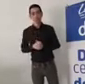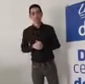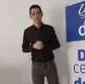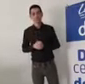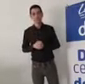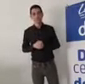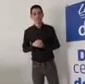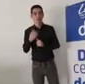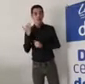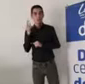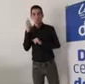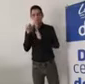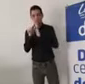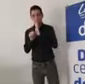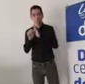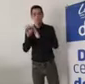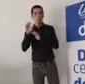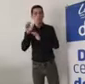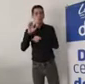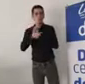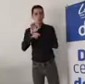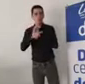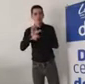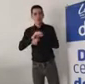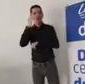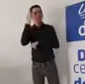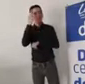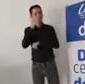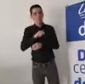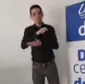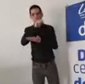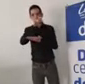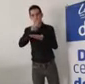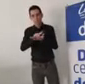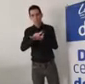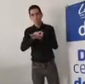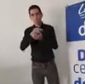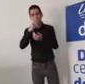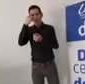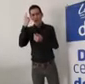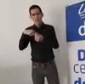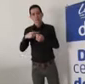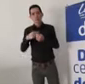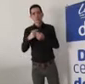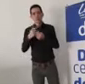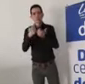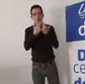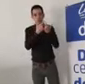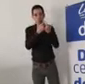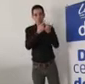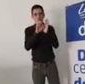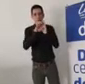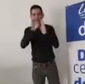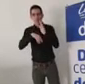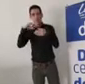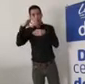mes la paridad, es decir, que todas las listas de partidos políticos que presenten candidatos en las urnas tiene que ser 50% hombres,